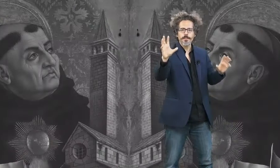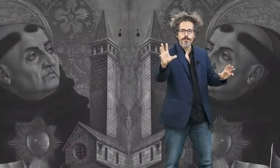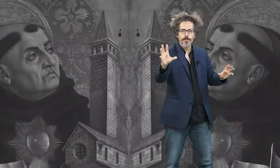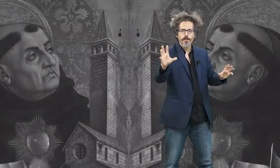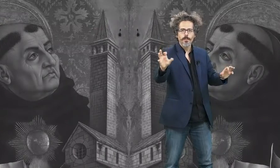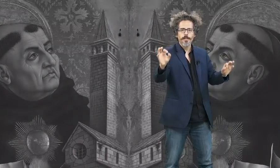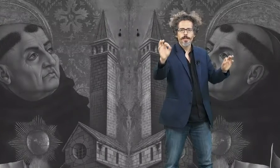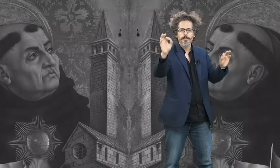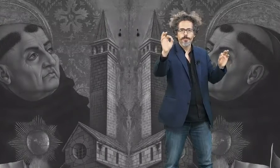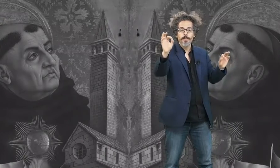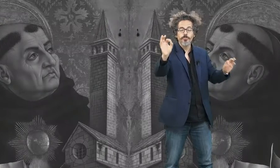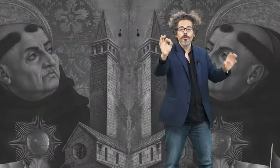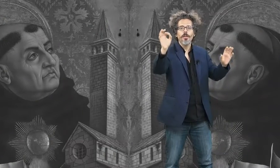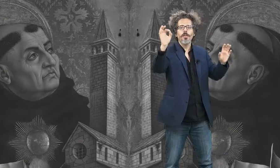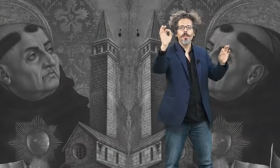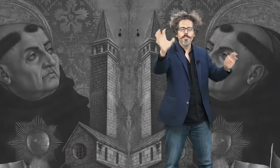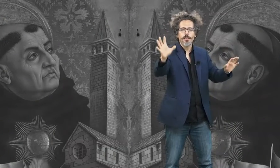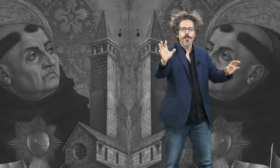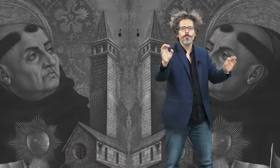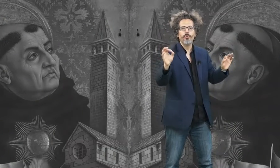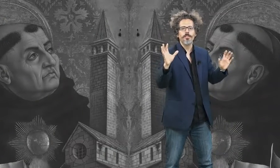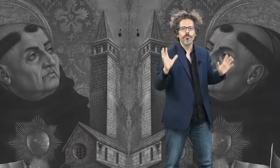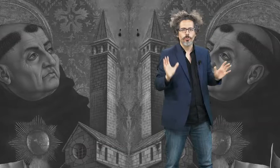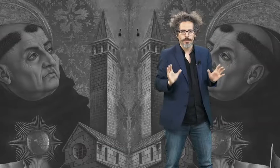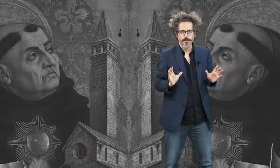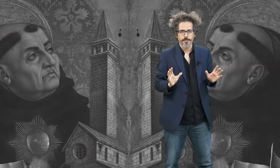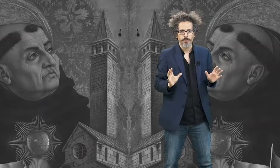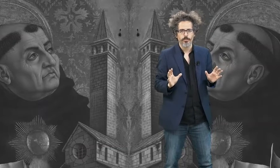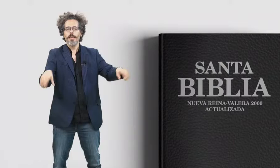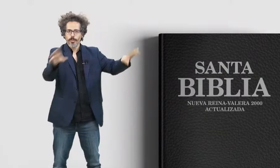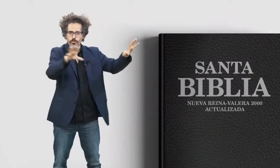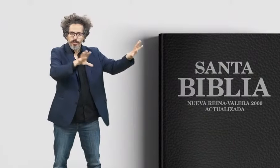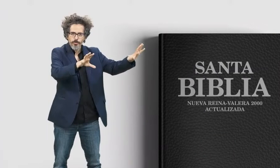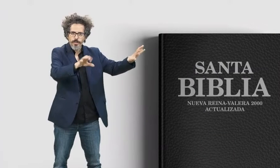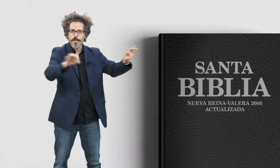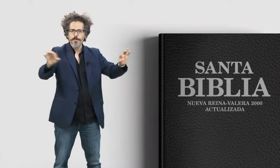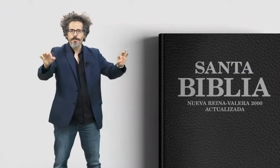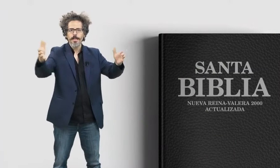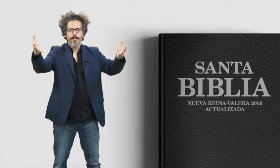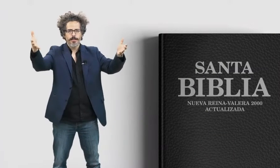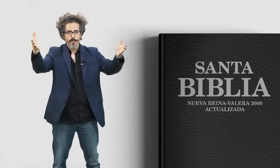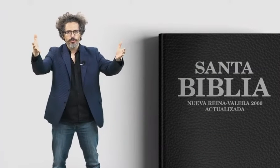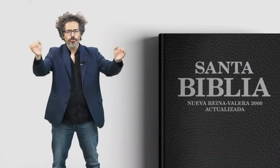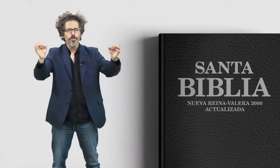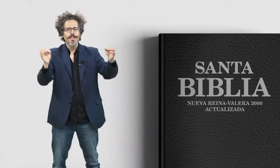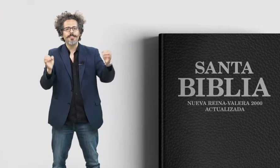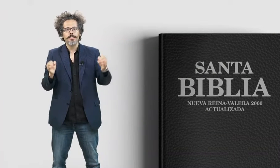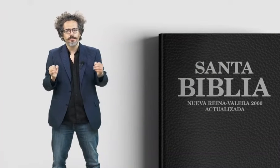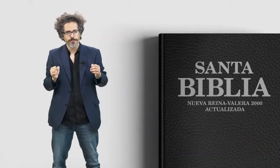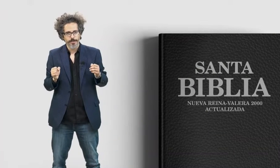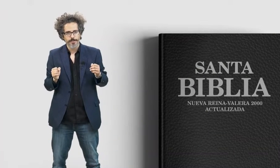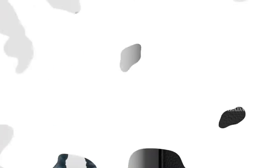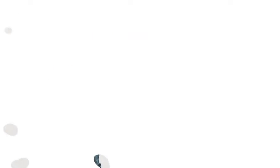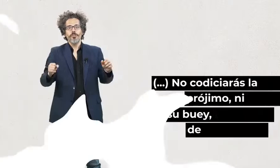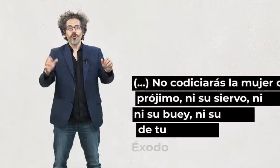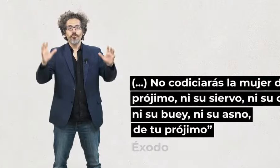más atrás que la clasificación hecha por Santo Tomás de Aquino. Encontramos en la Biblia, en el Éxodo, la